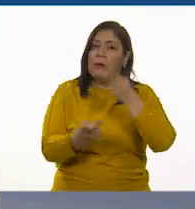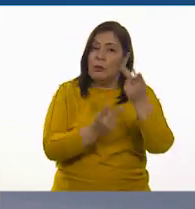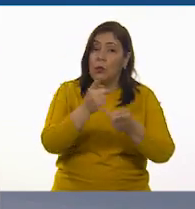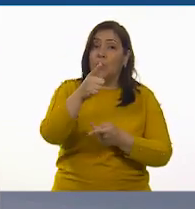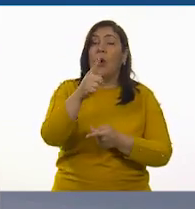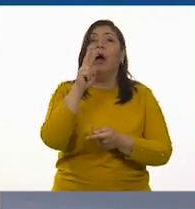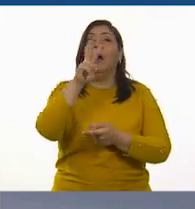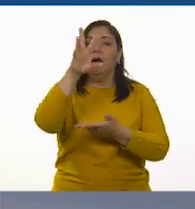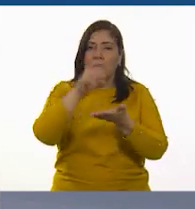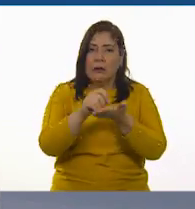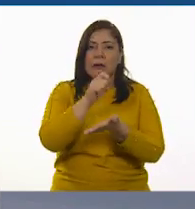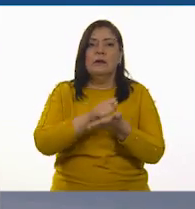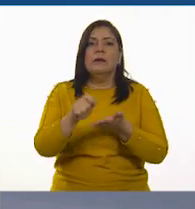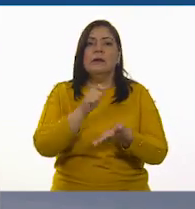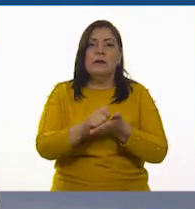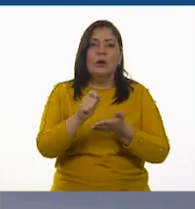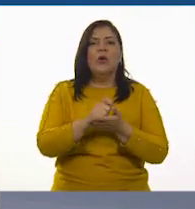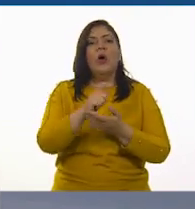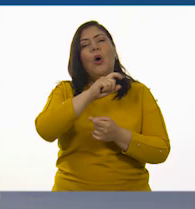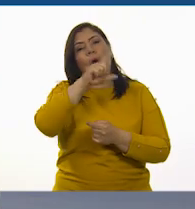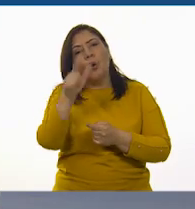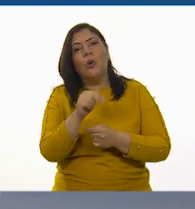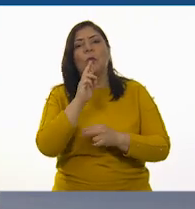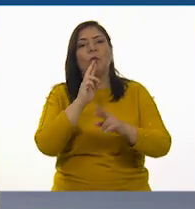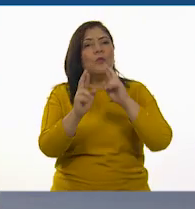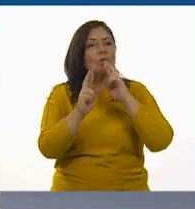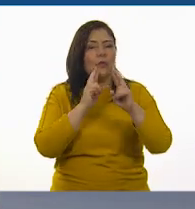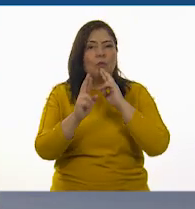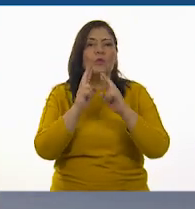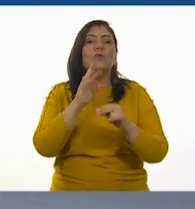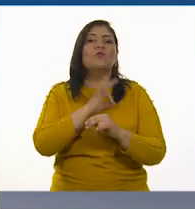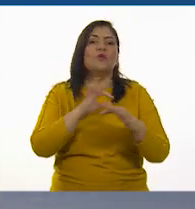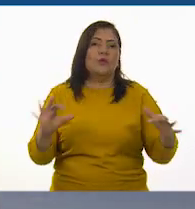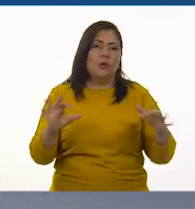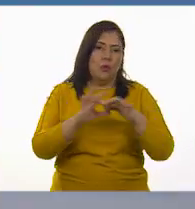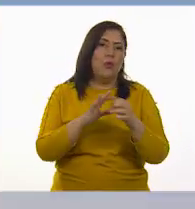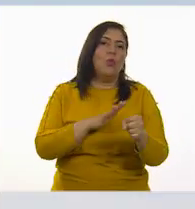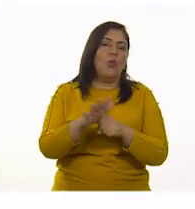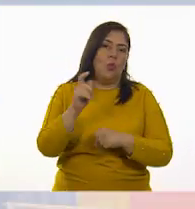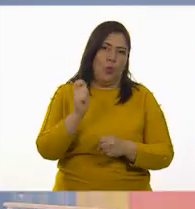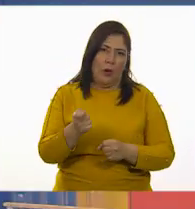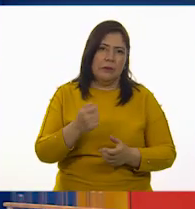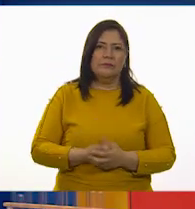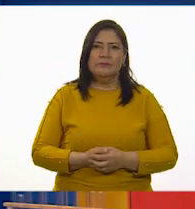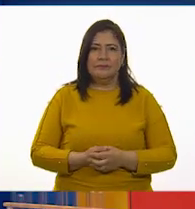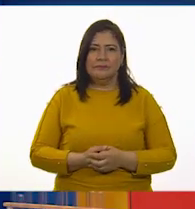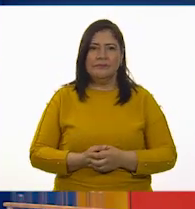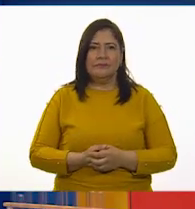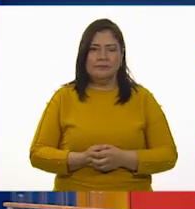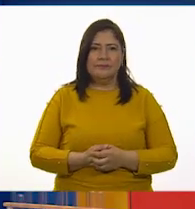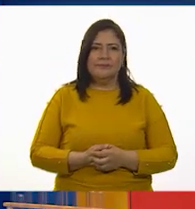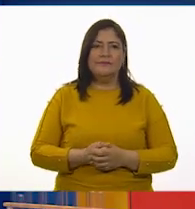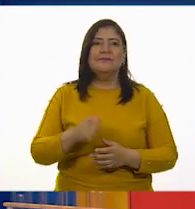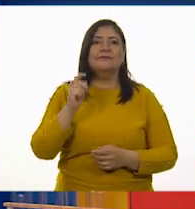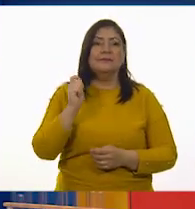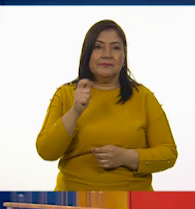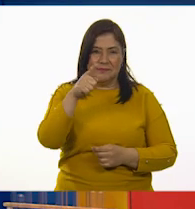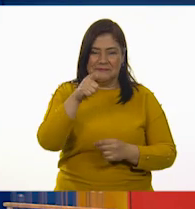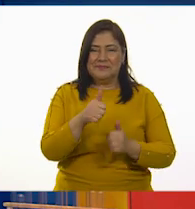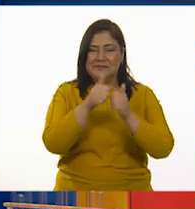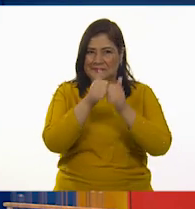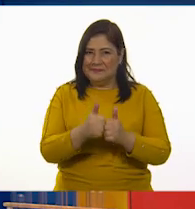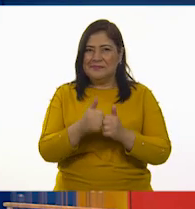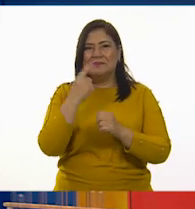ustedes deberán escoger cuál de las respuestas que verán en sus pantallas es la indicada. No se diga más, pónganse